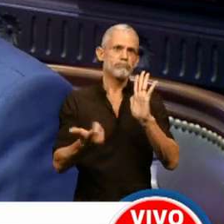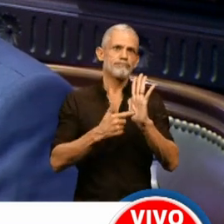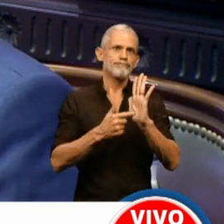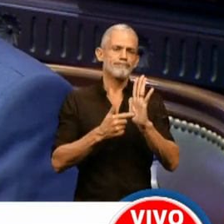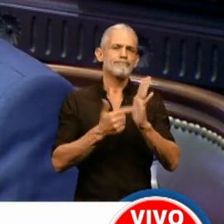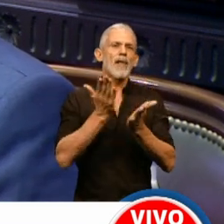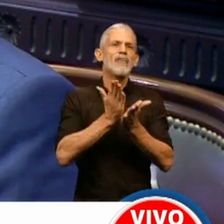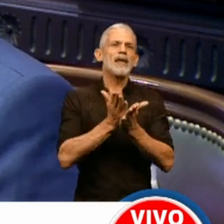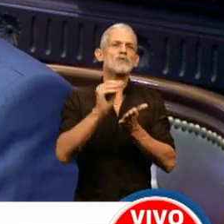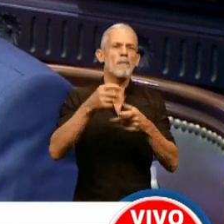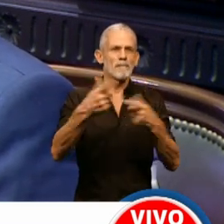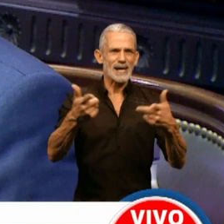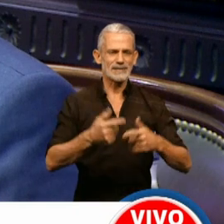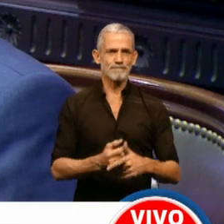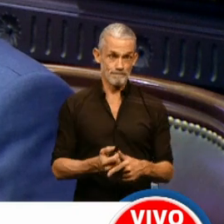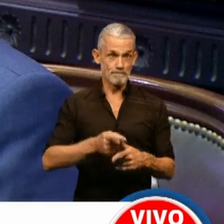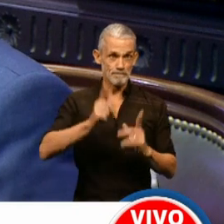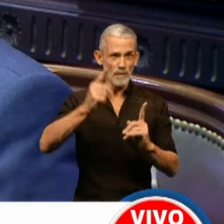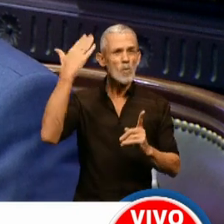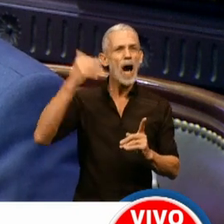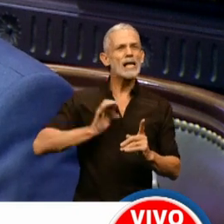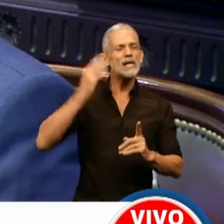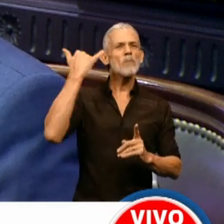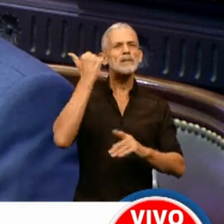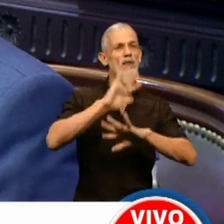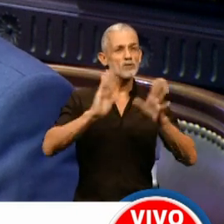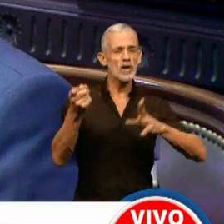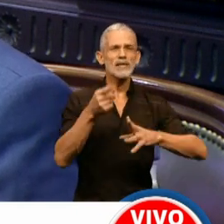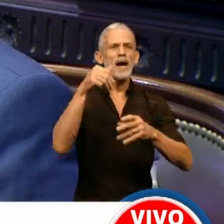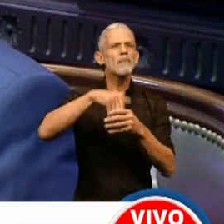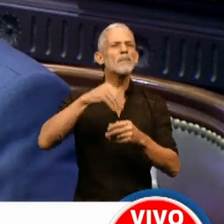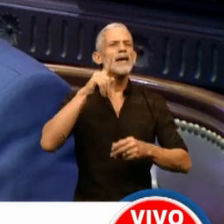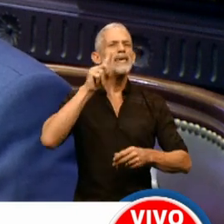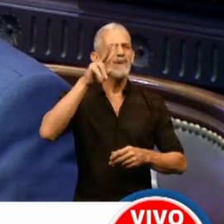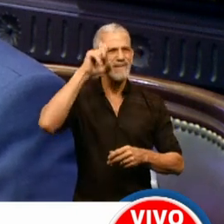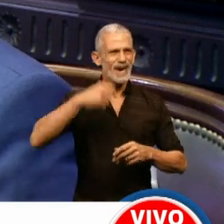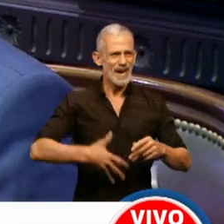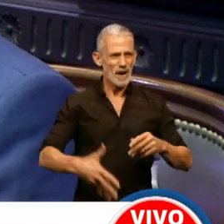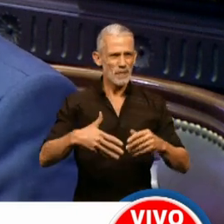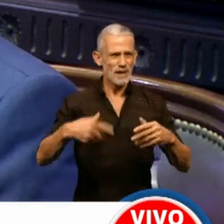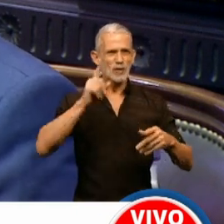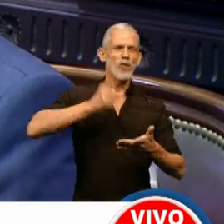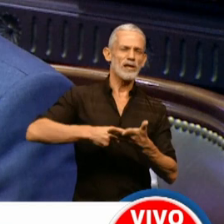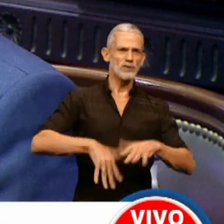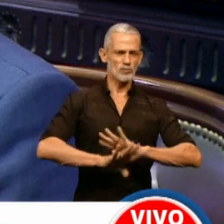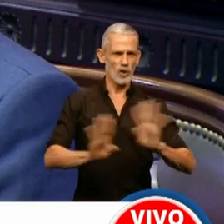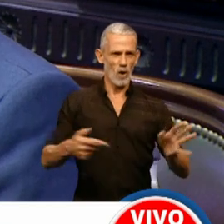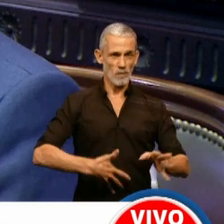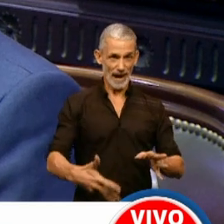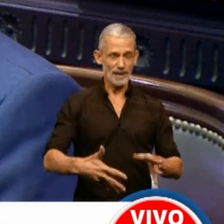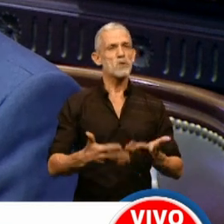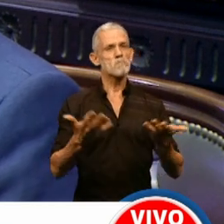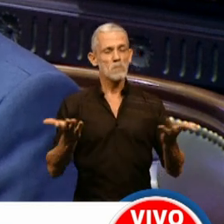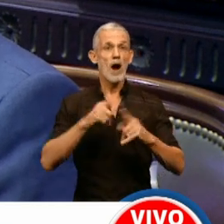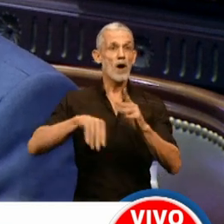amplíen derechos lo hemos hecho el año pasado votando la ive y ahora nos estamos ocupando de la inclusión